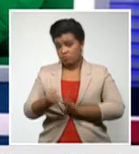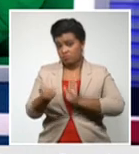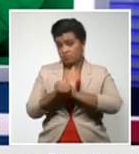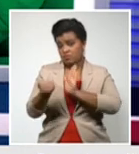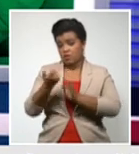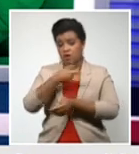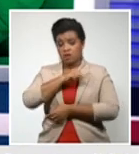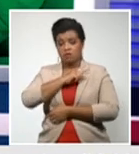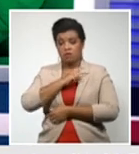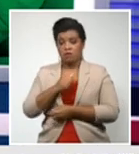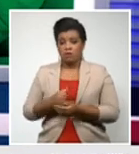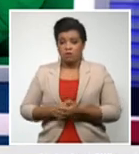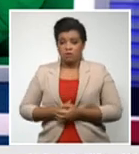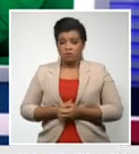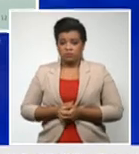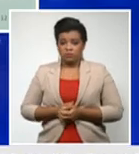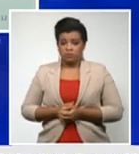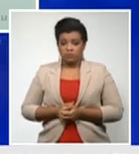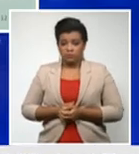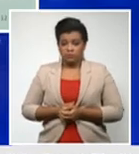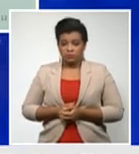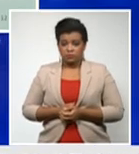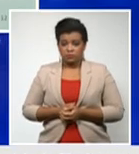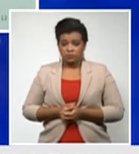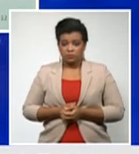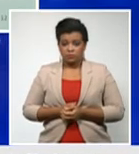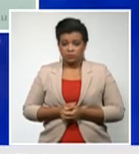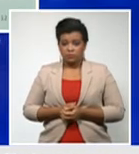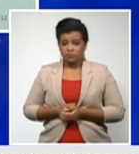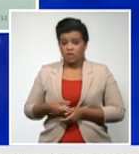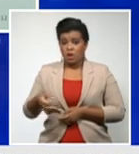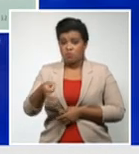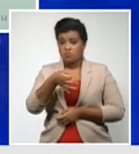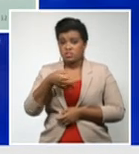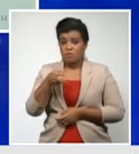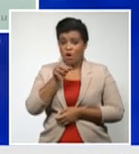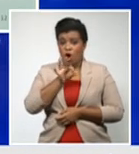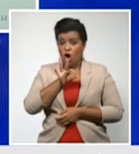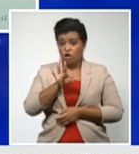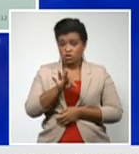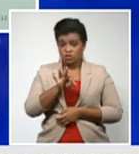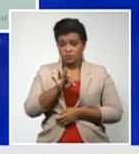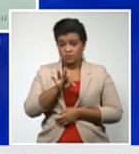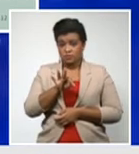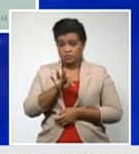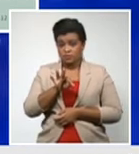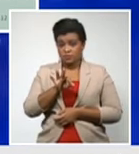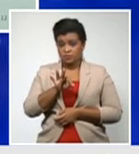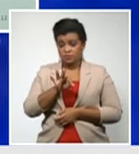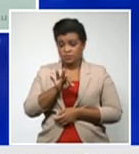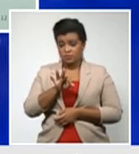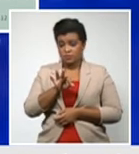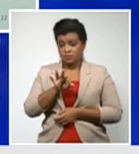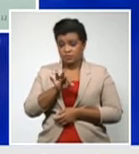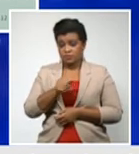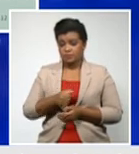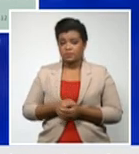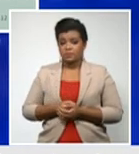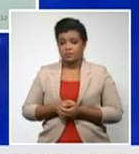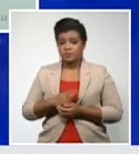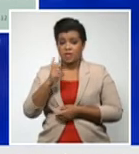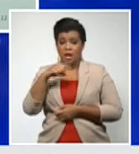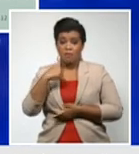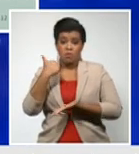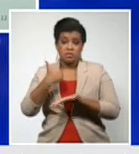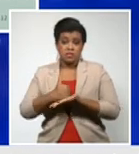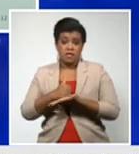autóctonos, además con dispersión en 8 de sus municipios, de sus 13 municipios. El municipio Camagüey, el de mayor número,